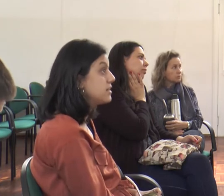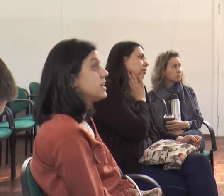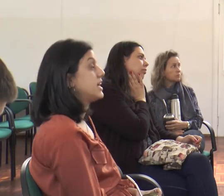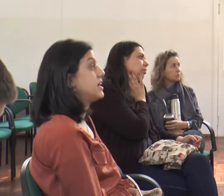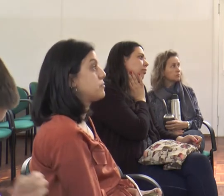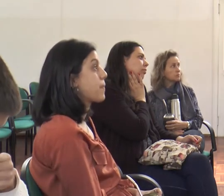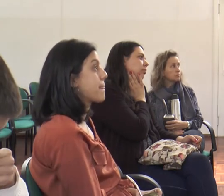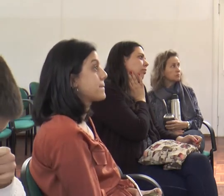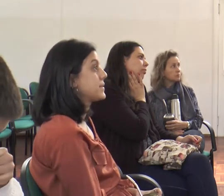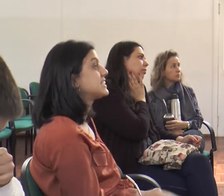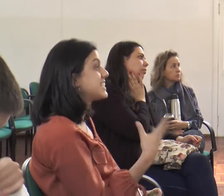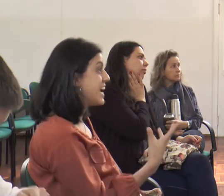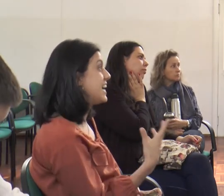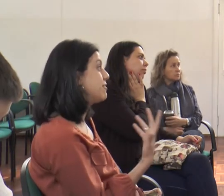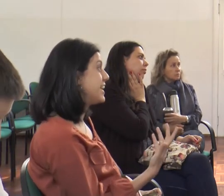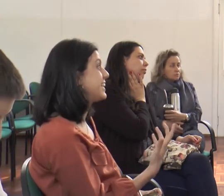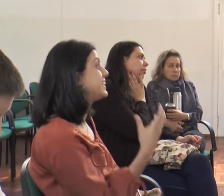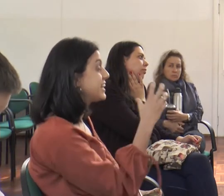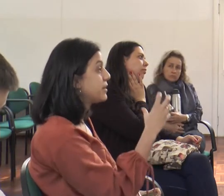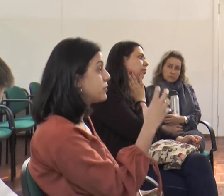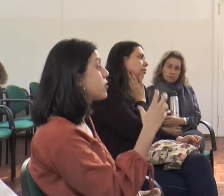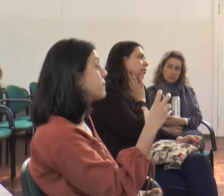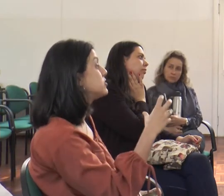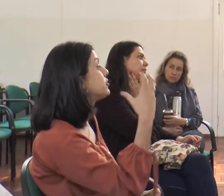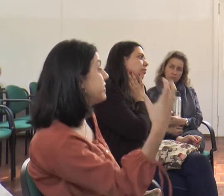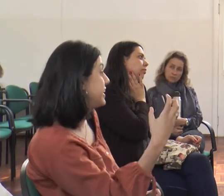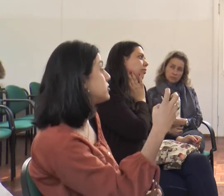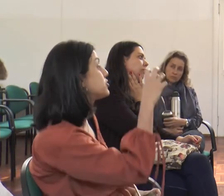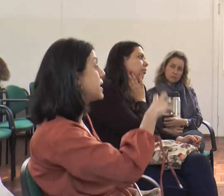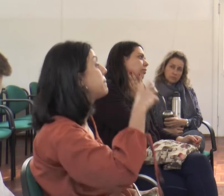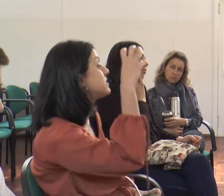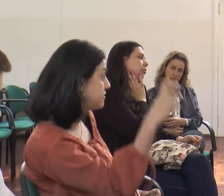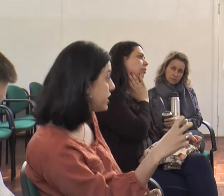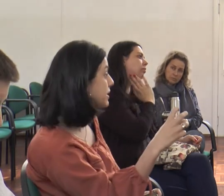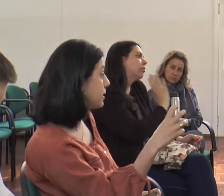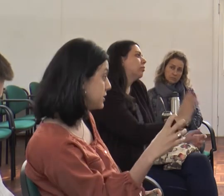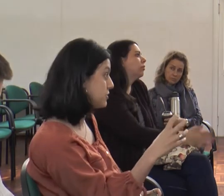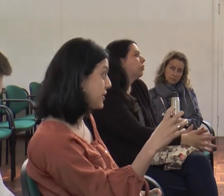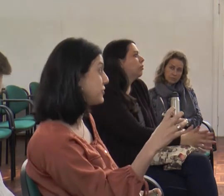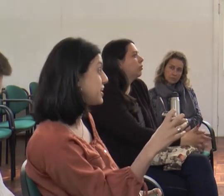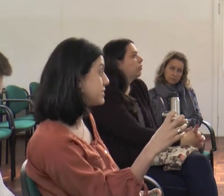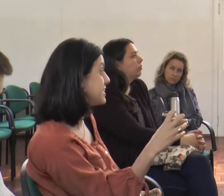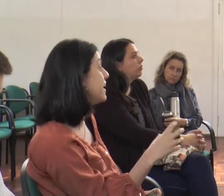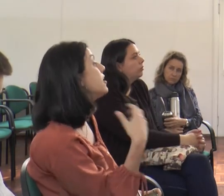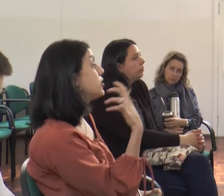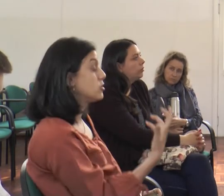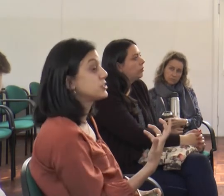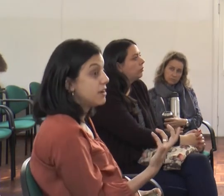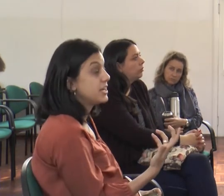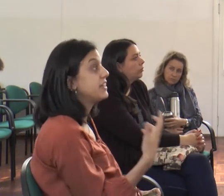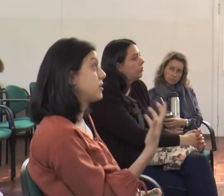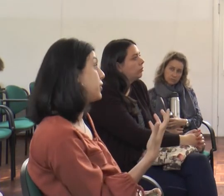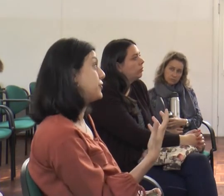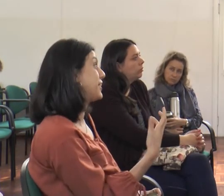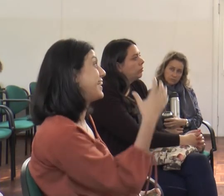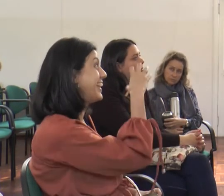discapacidad. Ya al hablar de que tiene que haber una convención de derechos específica para las personas con discapacidad, nos